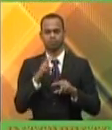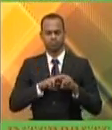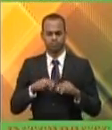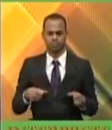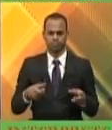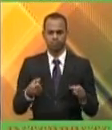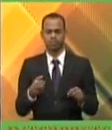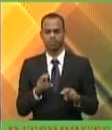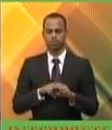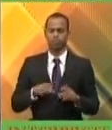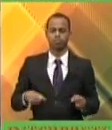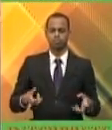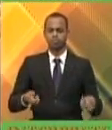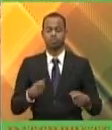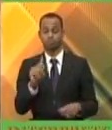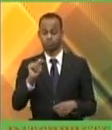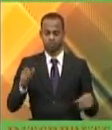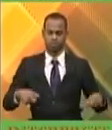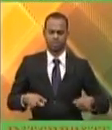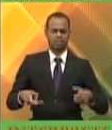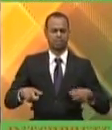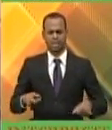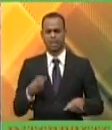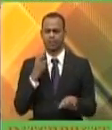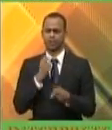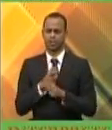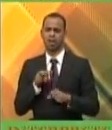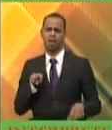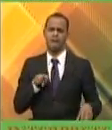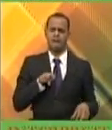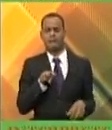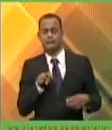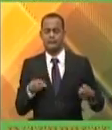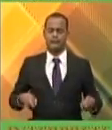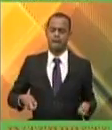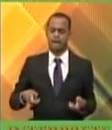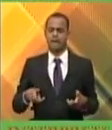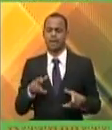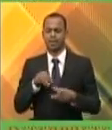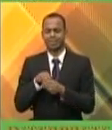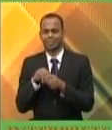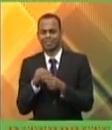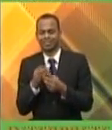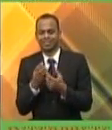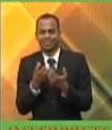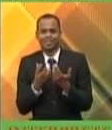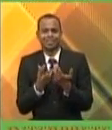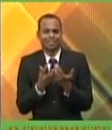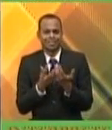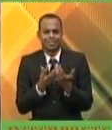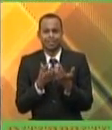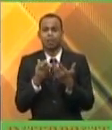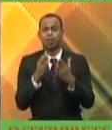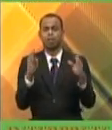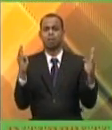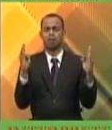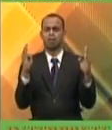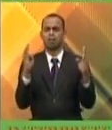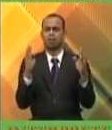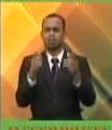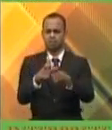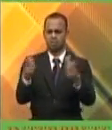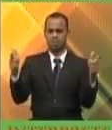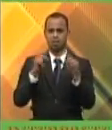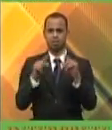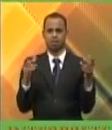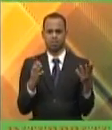ruedas y fueron a un baño y vieron que es difícil dar la vuelta en la silla de ruedas en un baño que el baño está amplio pero la puerta le faltan unas